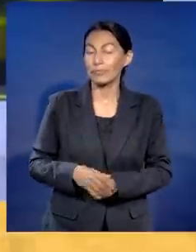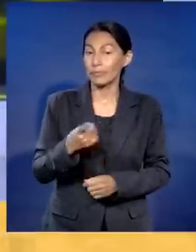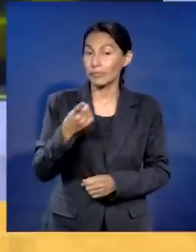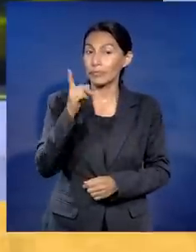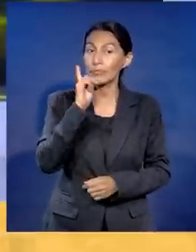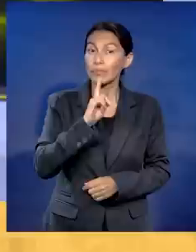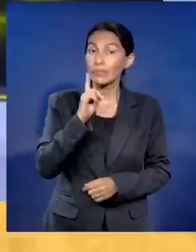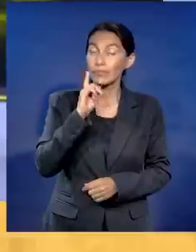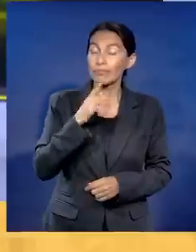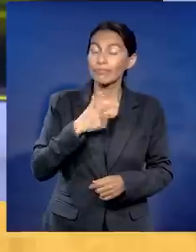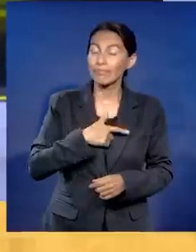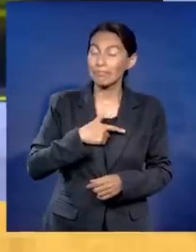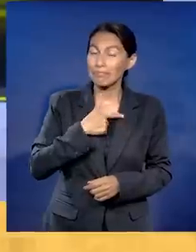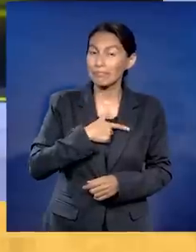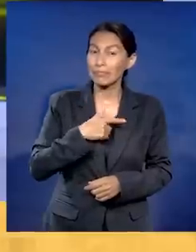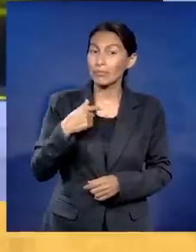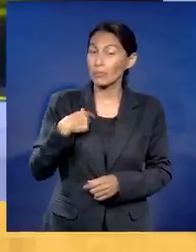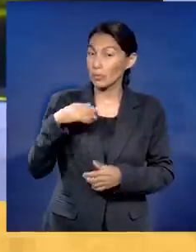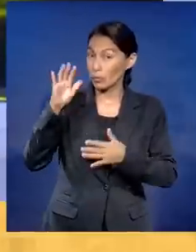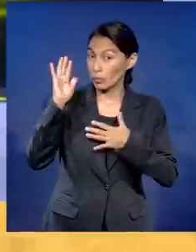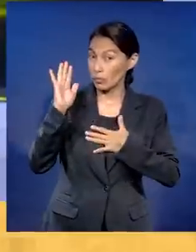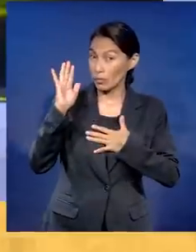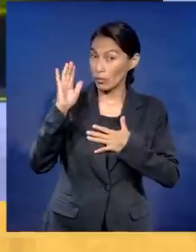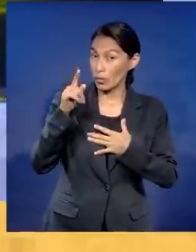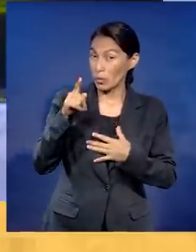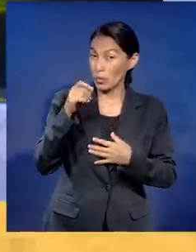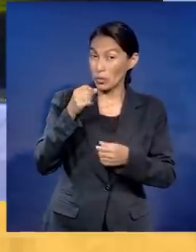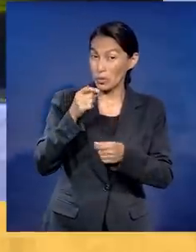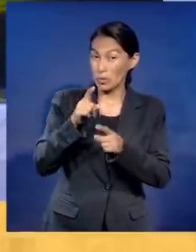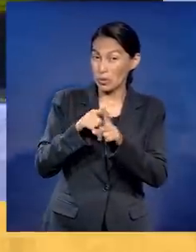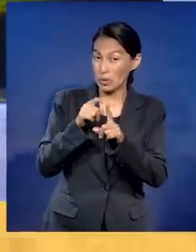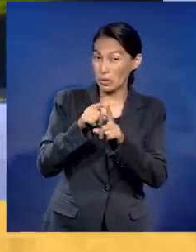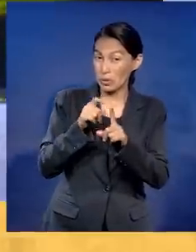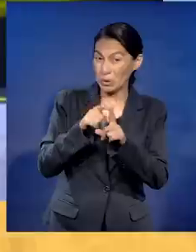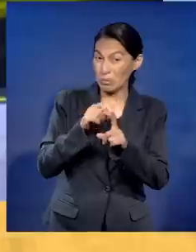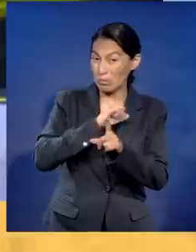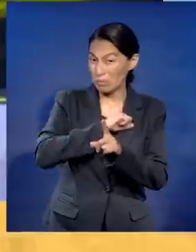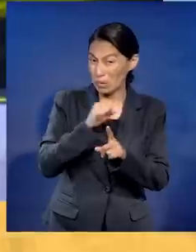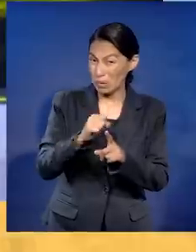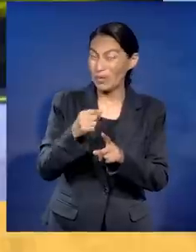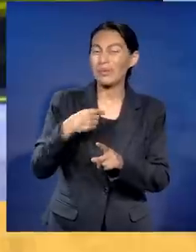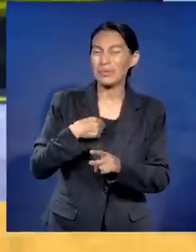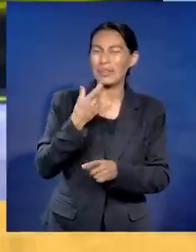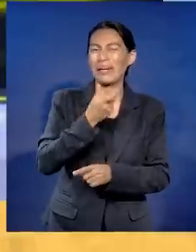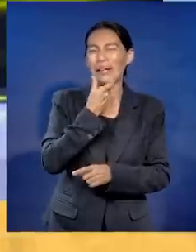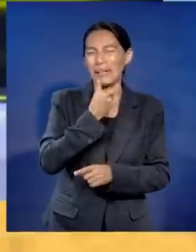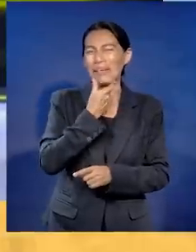contigo. Hubo una dama que me encantó porque dijo, yo prometo reírme de todos tus chistes malos.